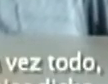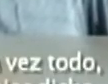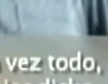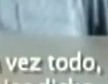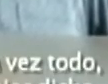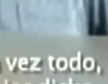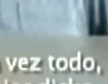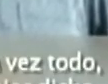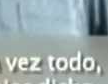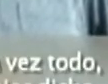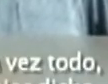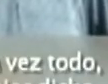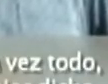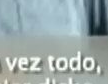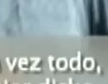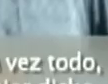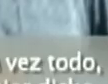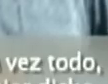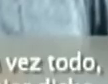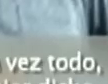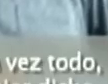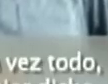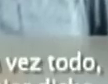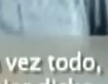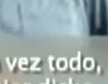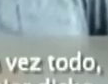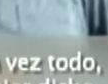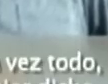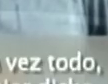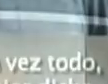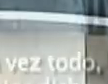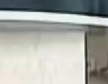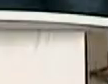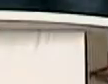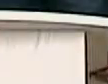que vivía presidente, primera vez todos, primera vez que haya toda esa gente, pues, mejor dicho.